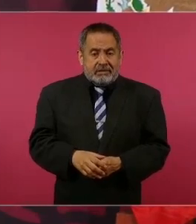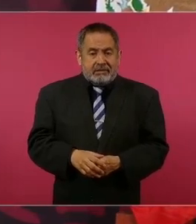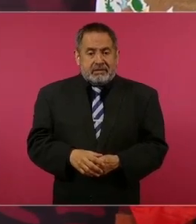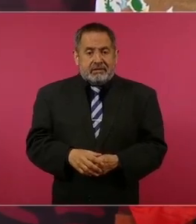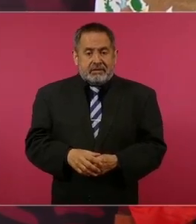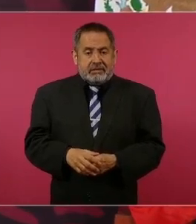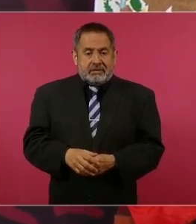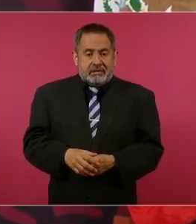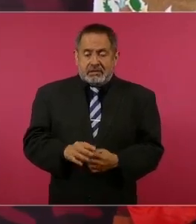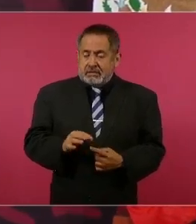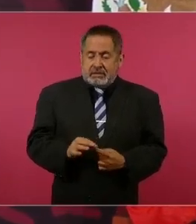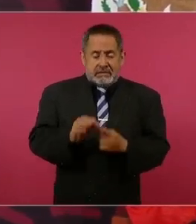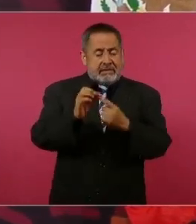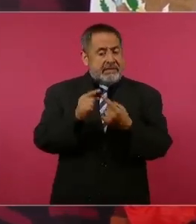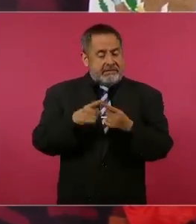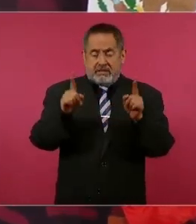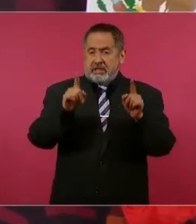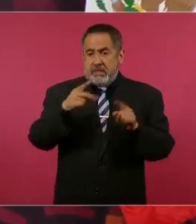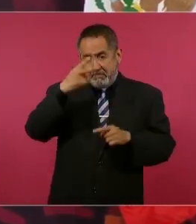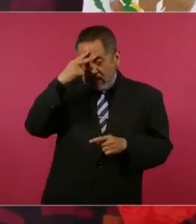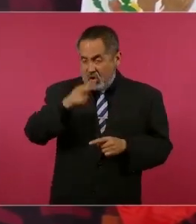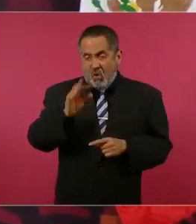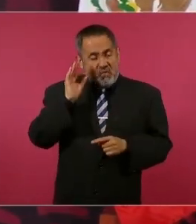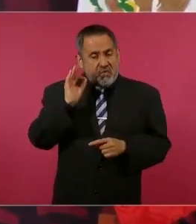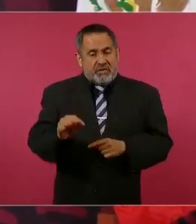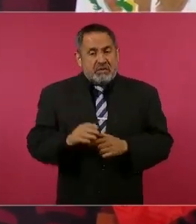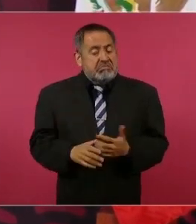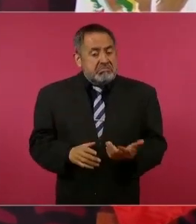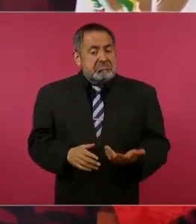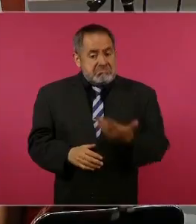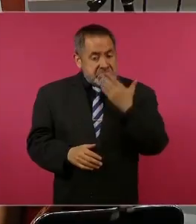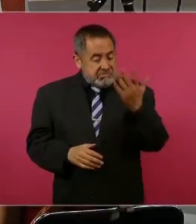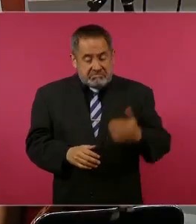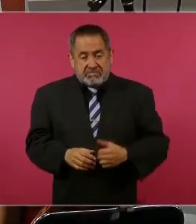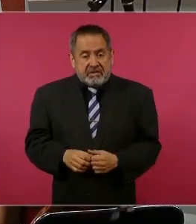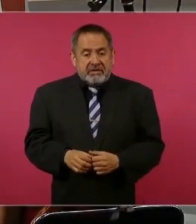algo excepcional. Bien se decía